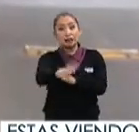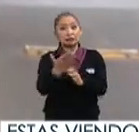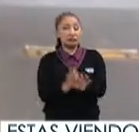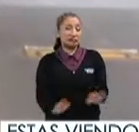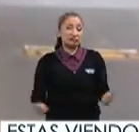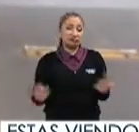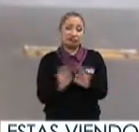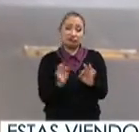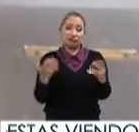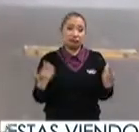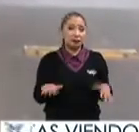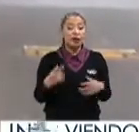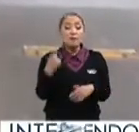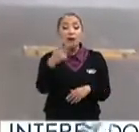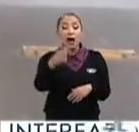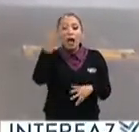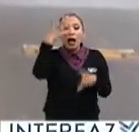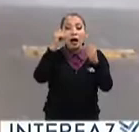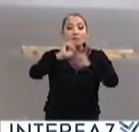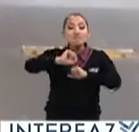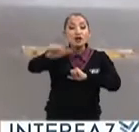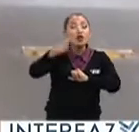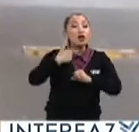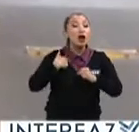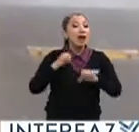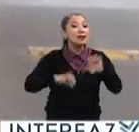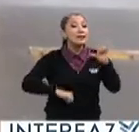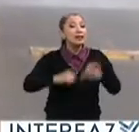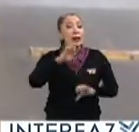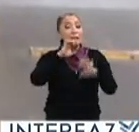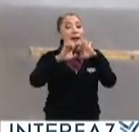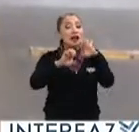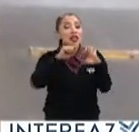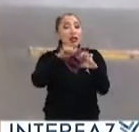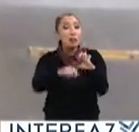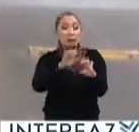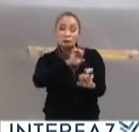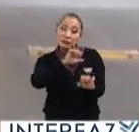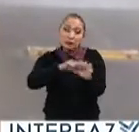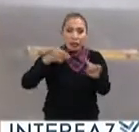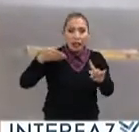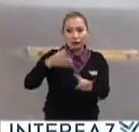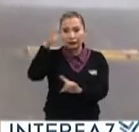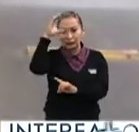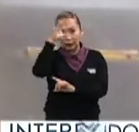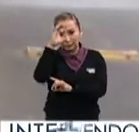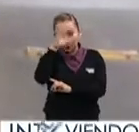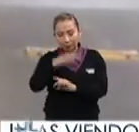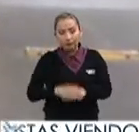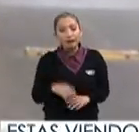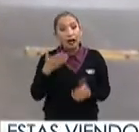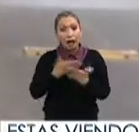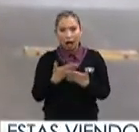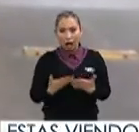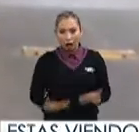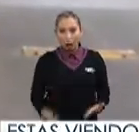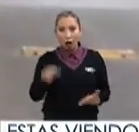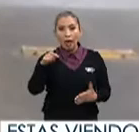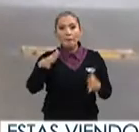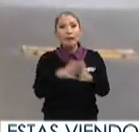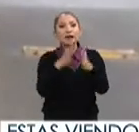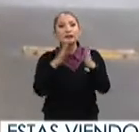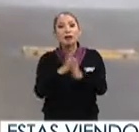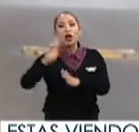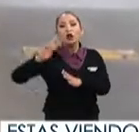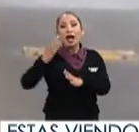suma relevancia para profesionalizar el periodismo y además el periodismo especializado de ciencia. En esta ocasión está